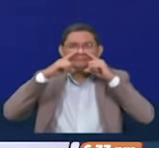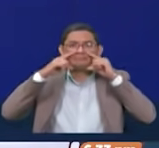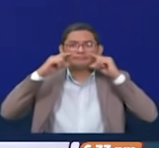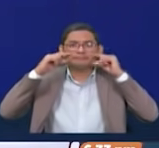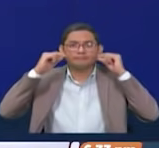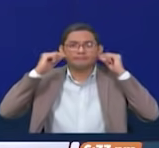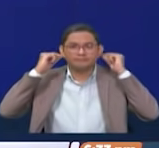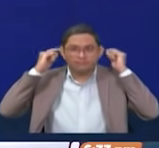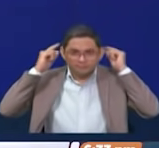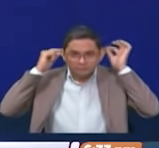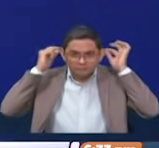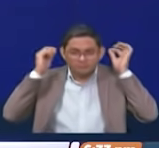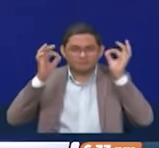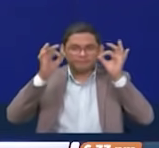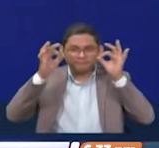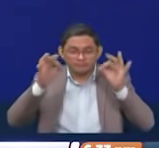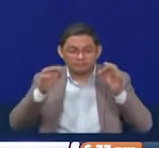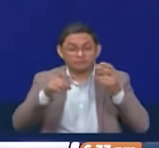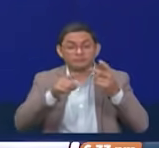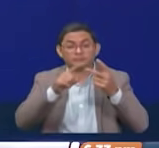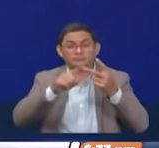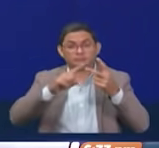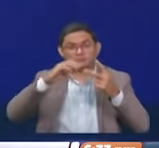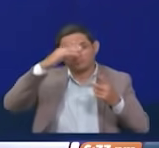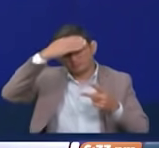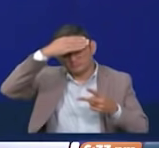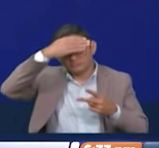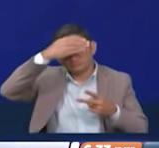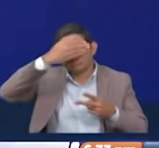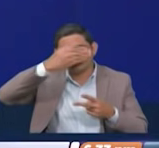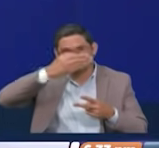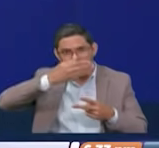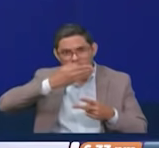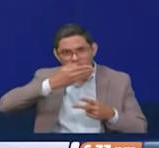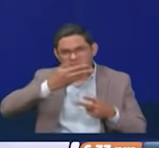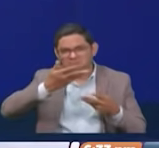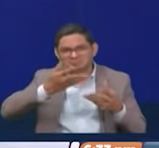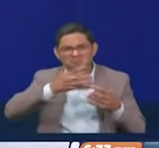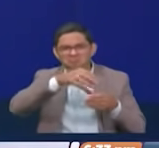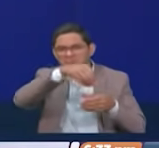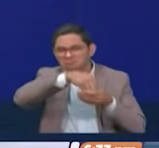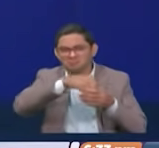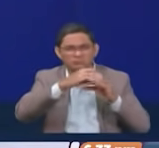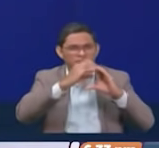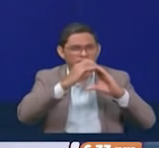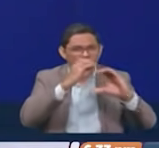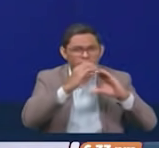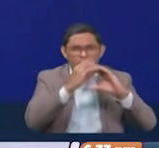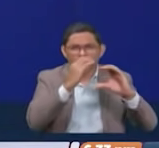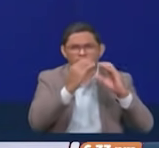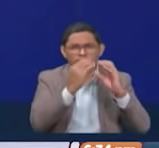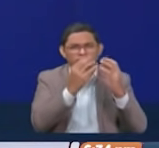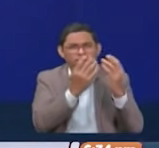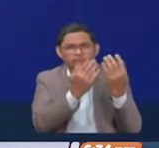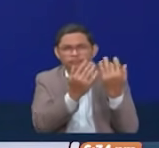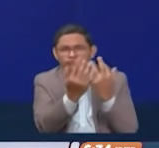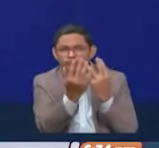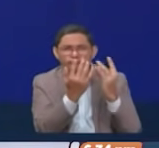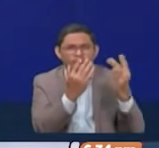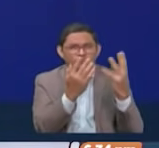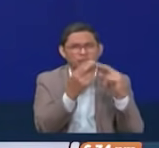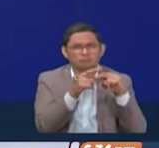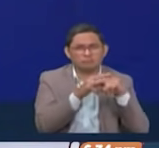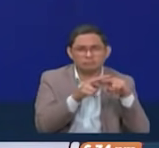mascarilla y de la pantalla facial cuando viajamos en transporte público masivo